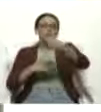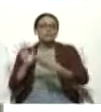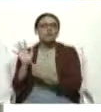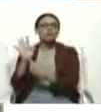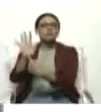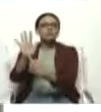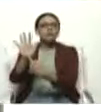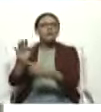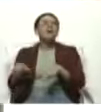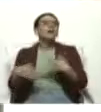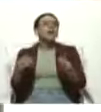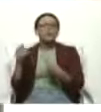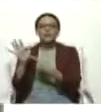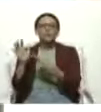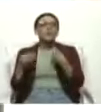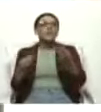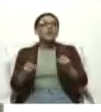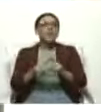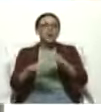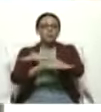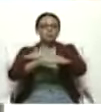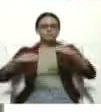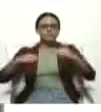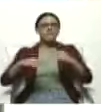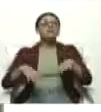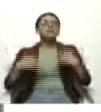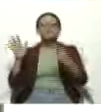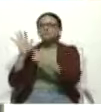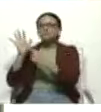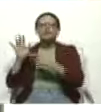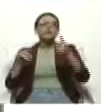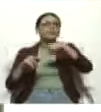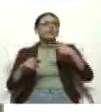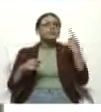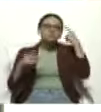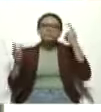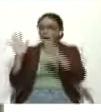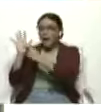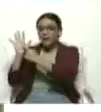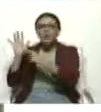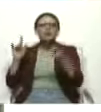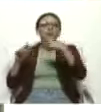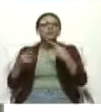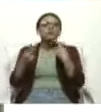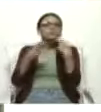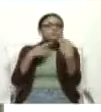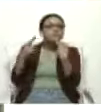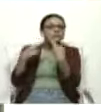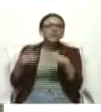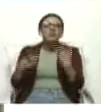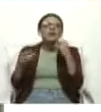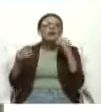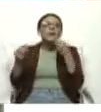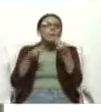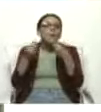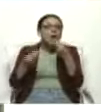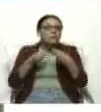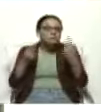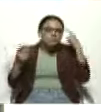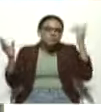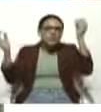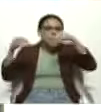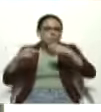la base para la discusión de este ya proyecto que ha